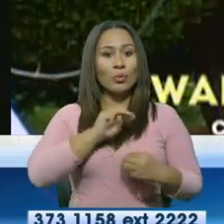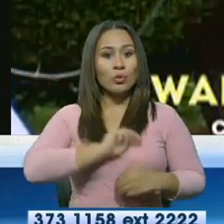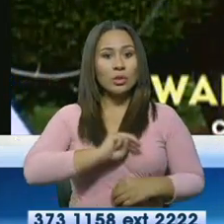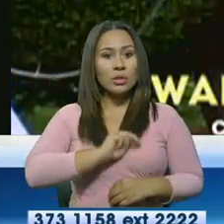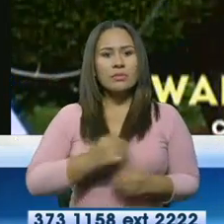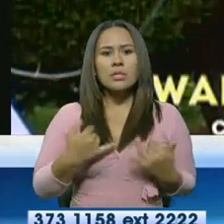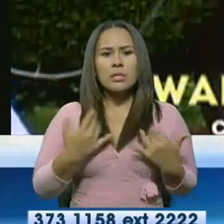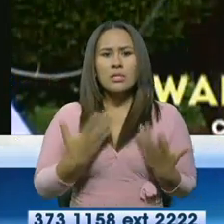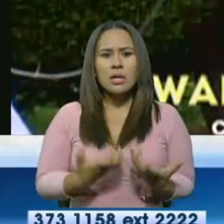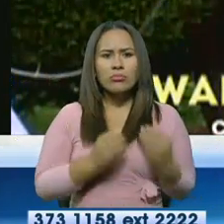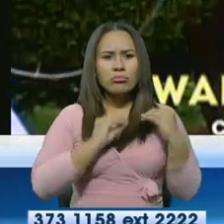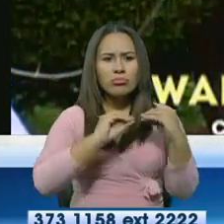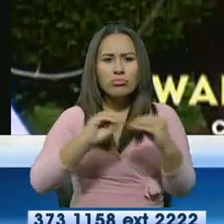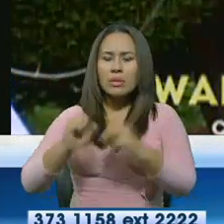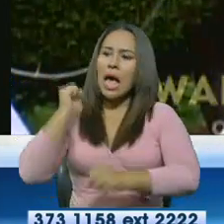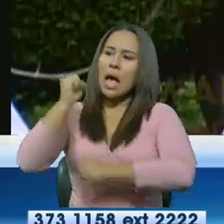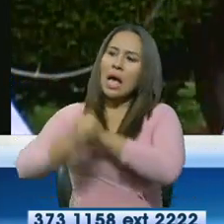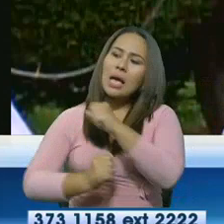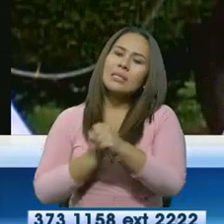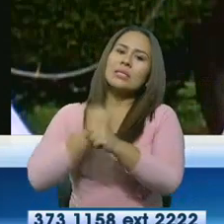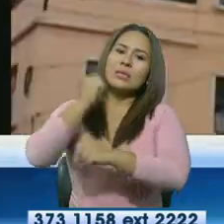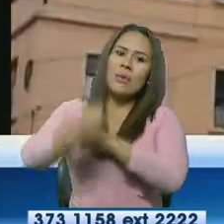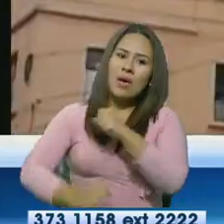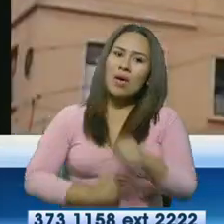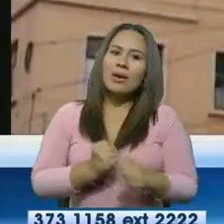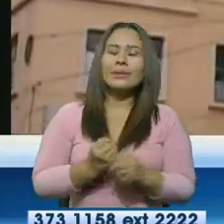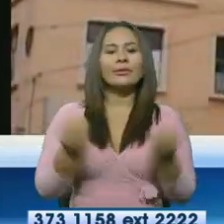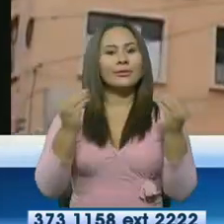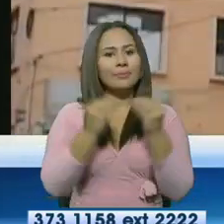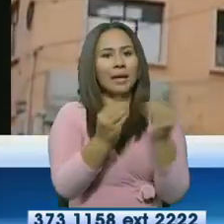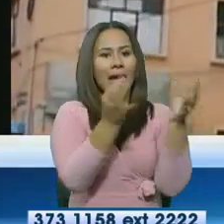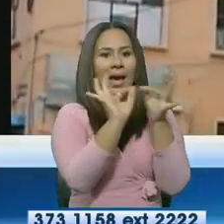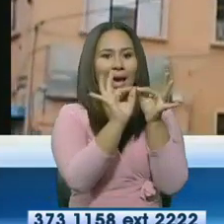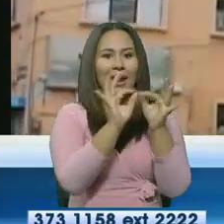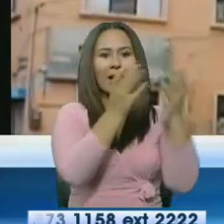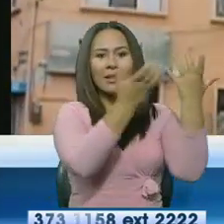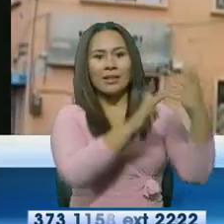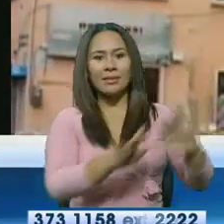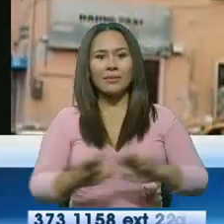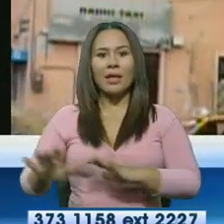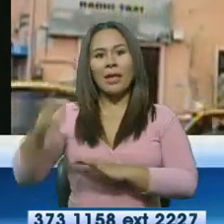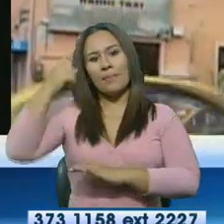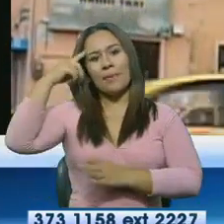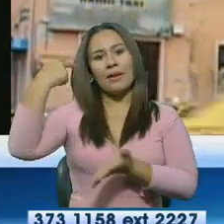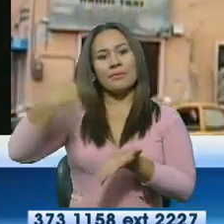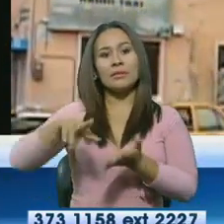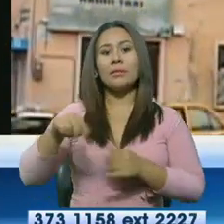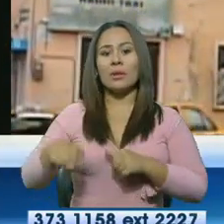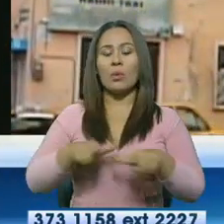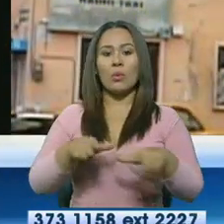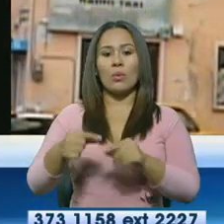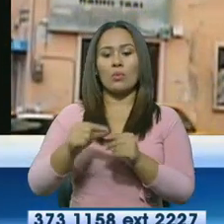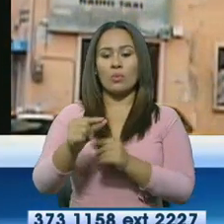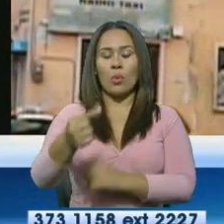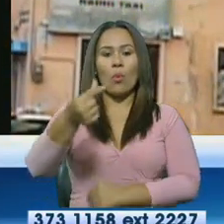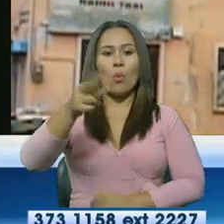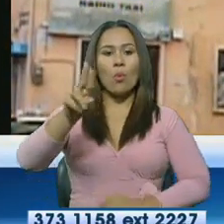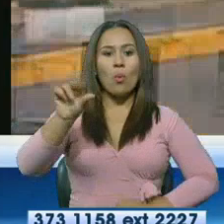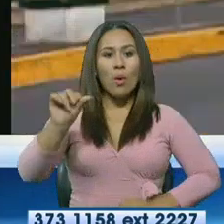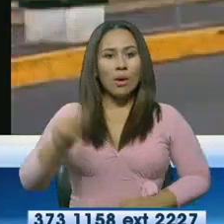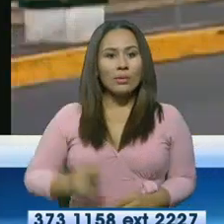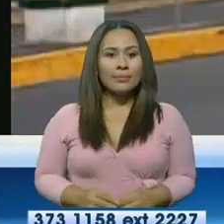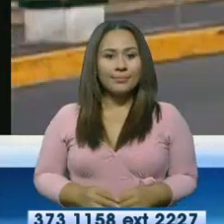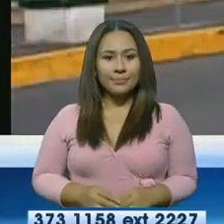fortalecer, mejorar año tras año, todas las festividades, porque también entendiendo que Guano es turístico, y el momento que